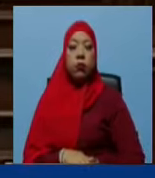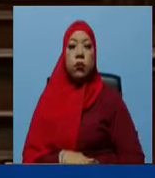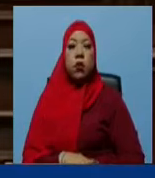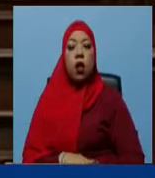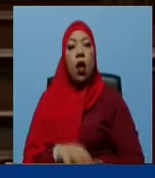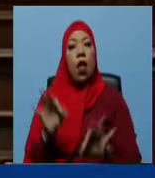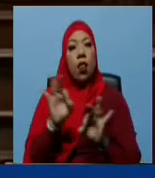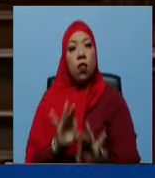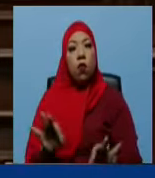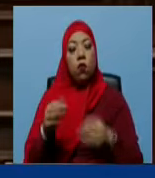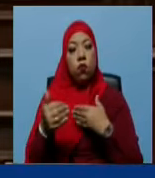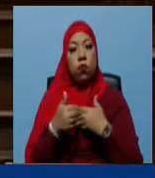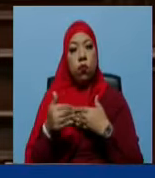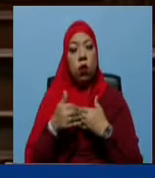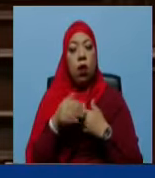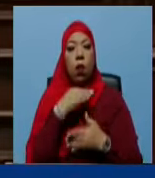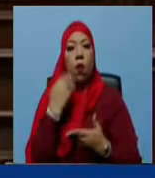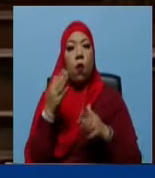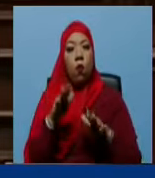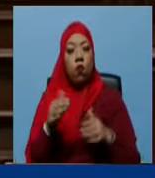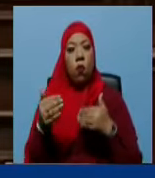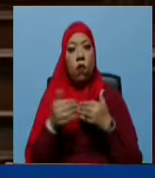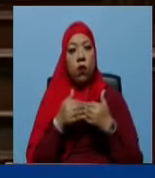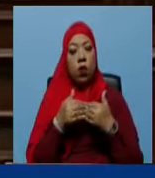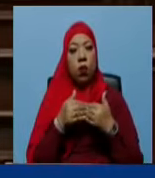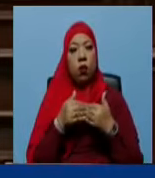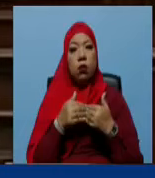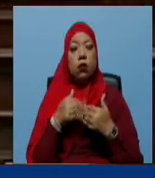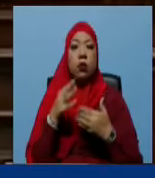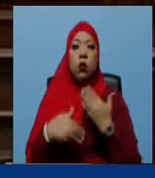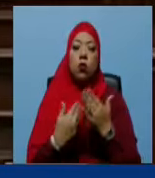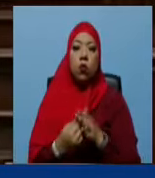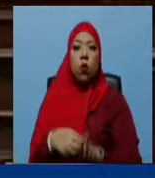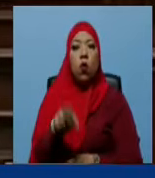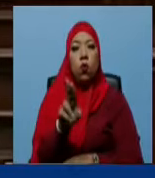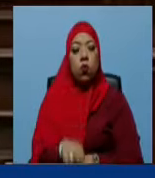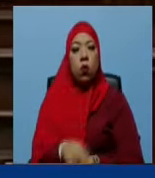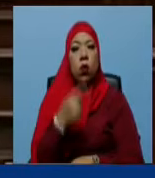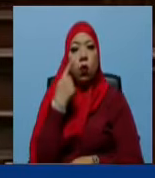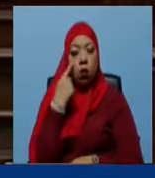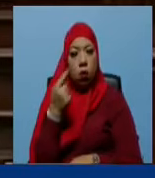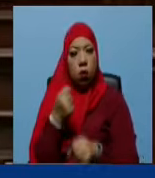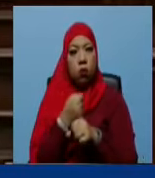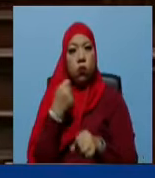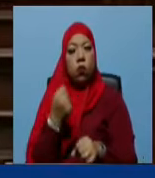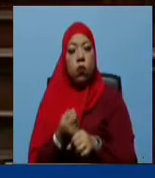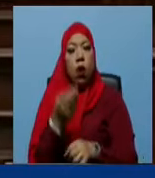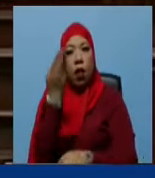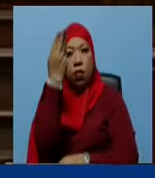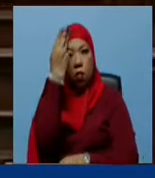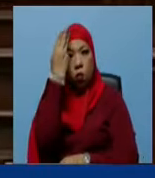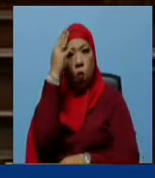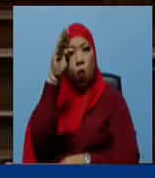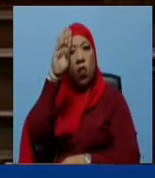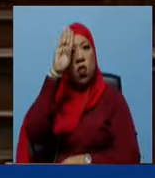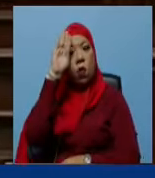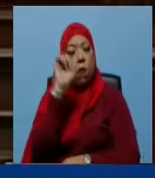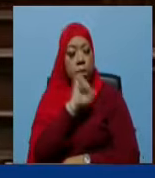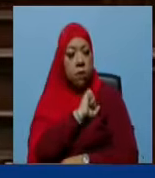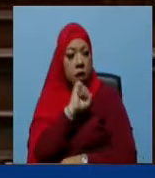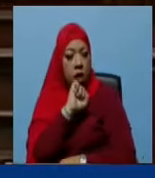ni siquiera frente a la muerte que estaba frente a él, jamás lo vi dudar,